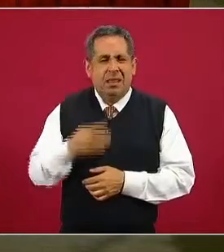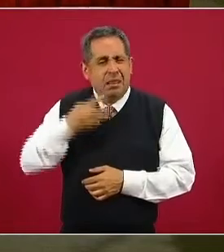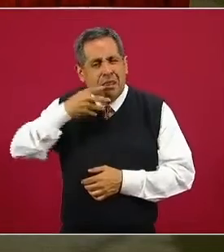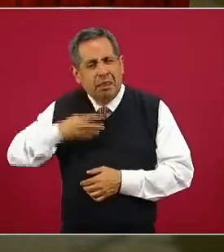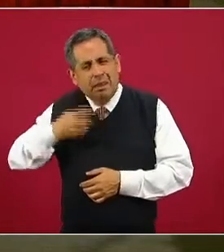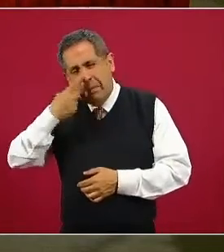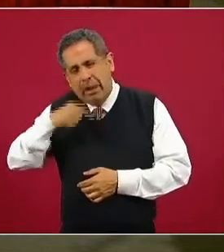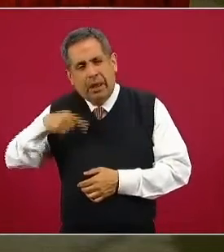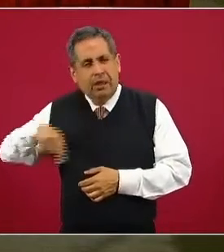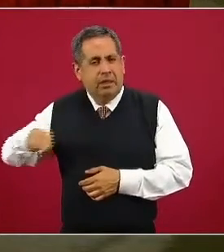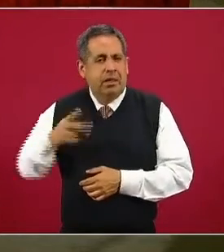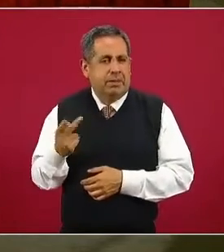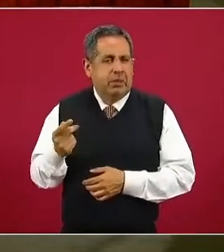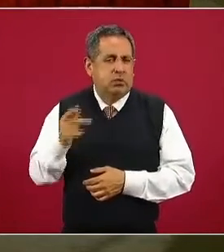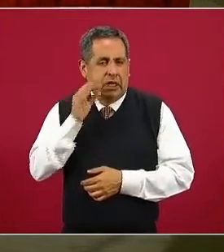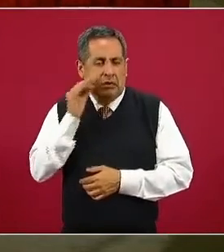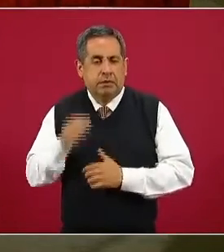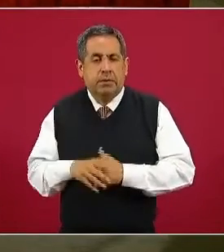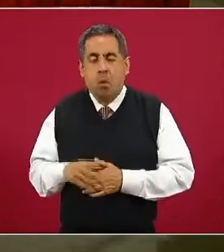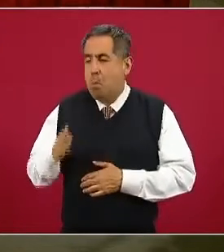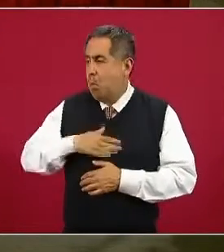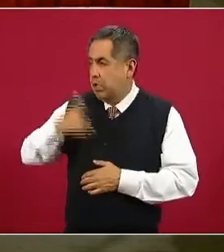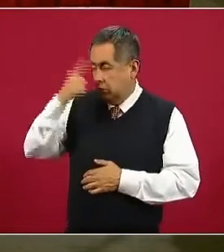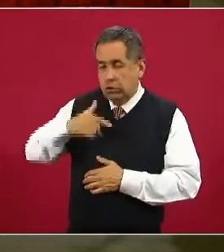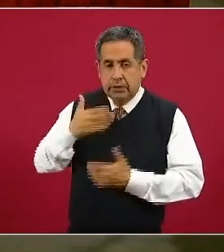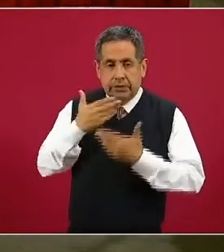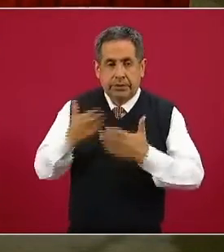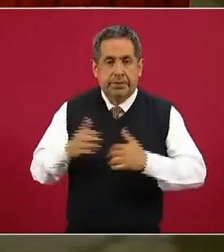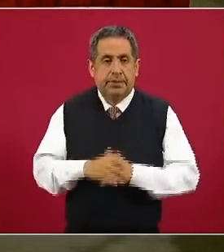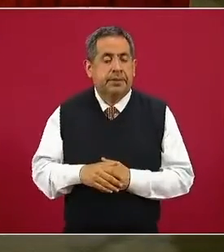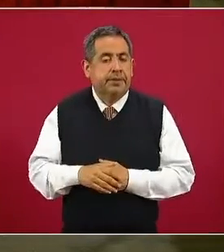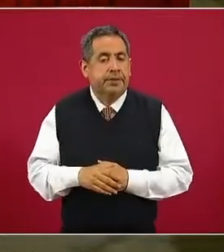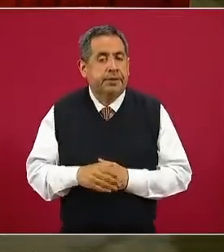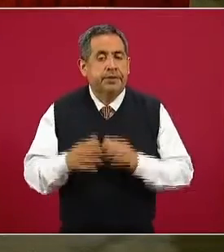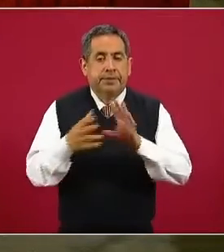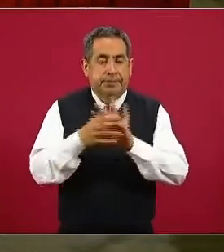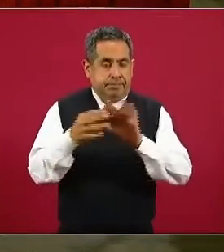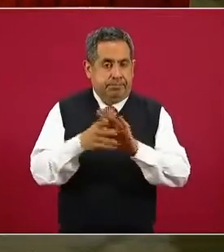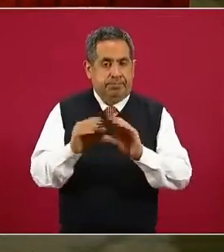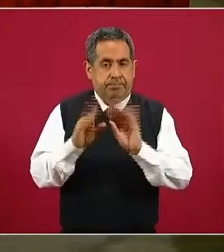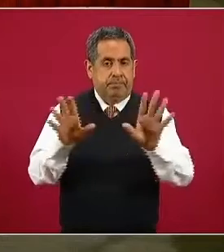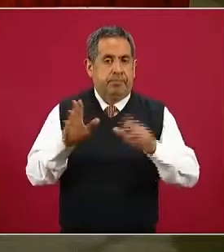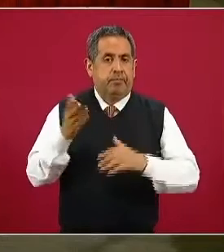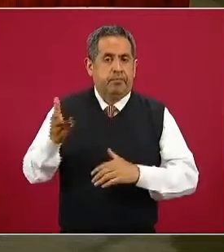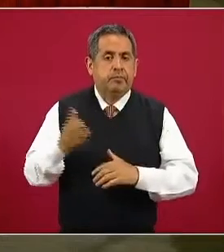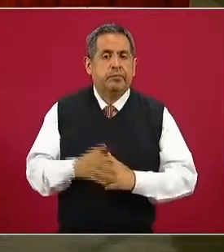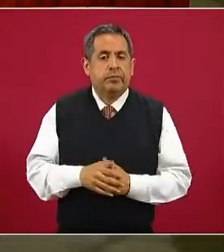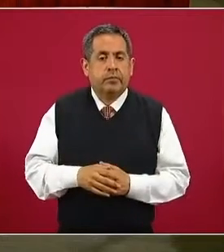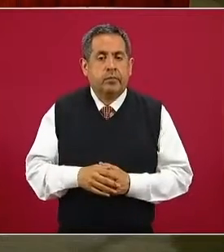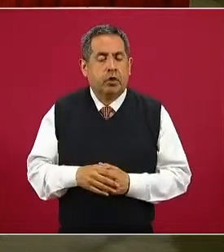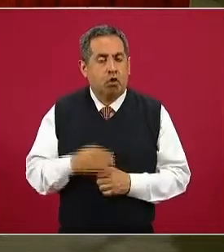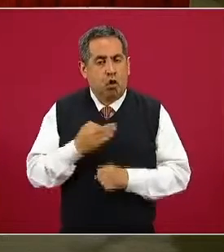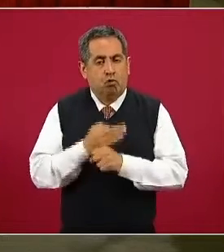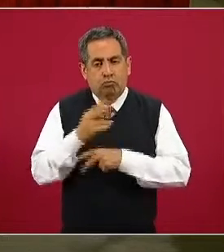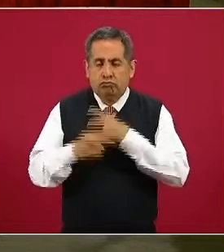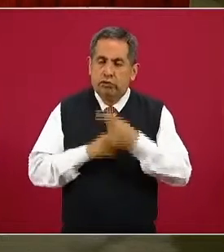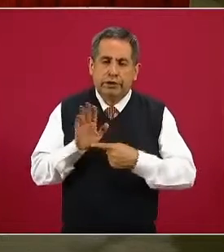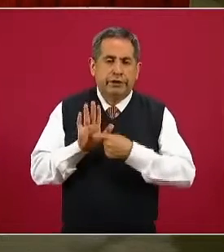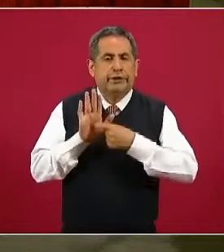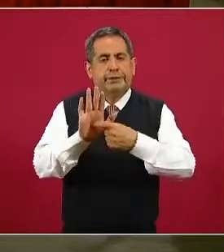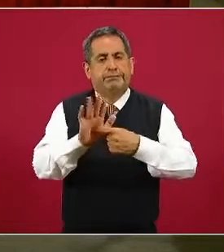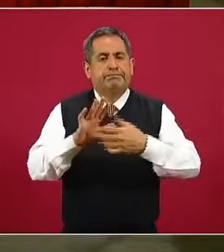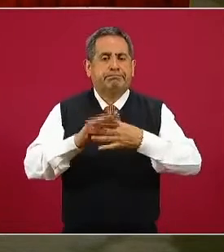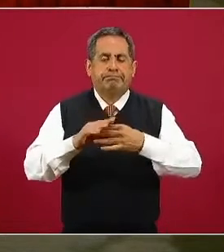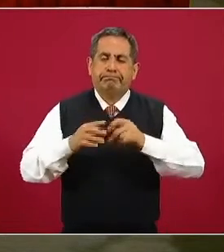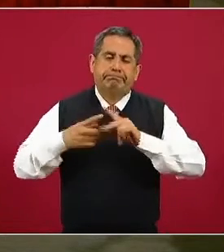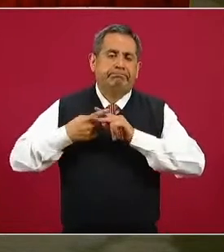doctor López-Gatell. Buenas noches. Y sí, como ya anticipó el doctor López-Gatell, pues vengo a presentarle